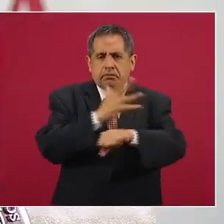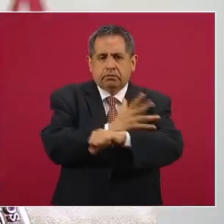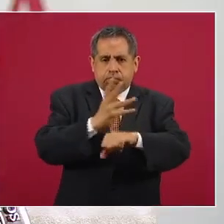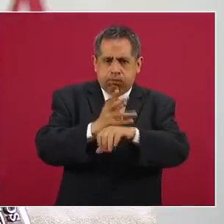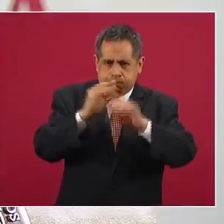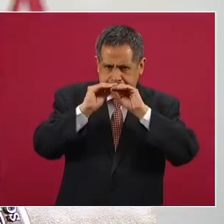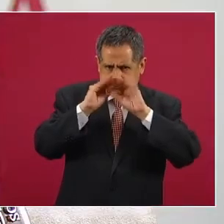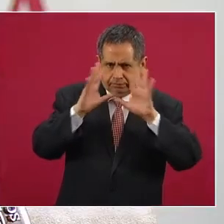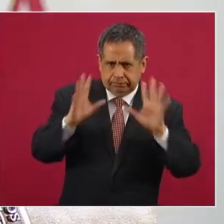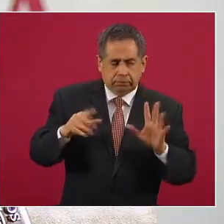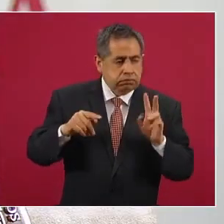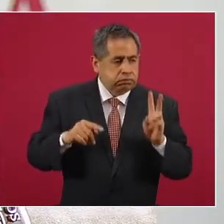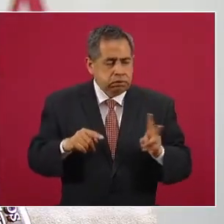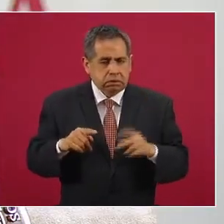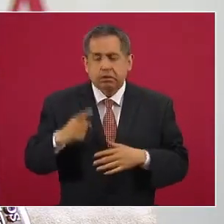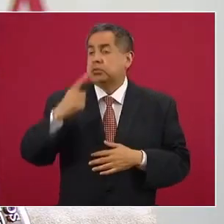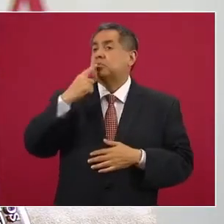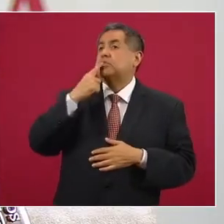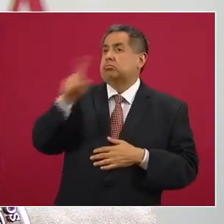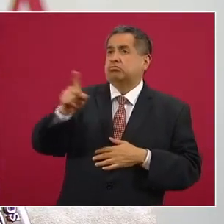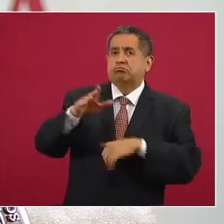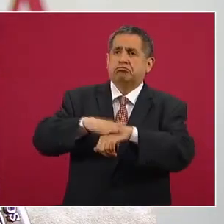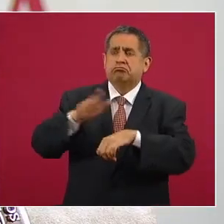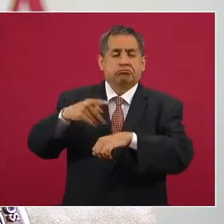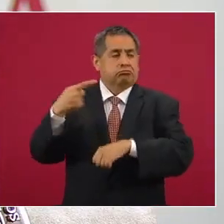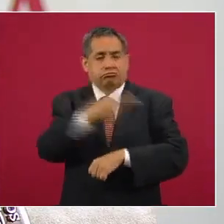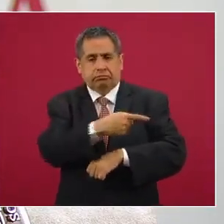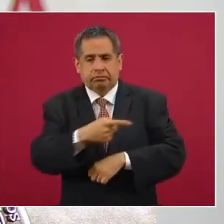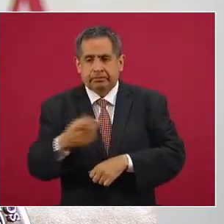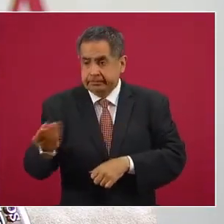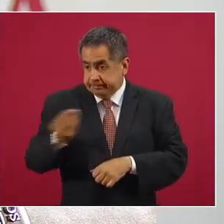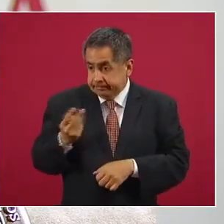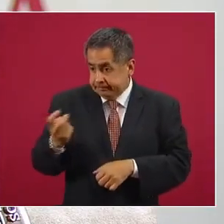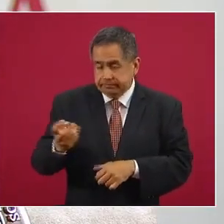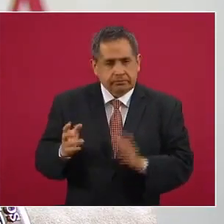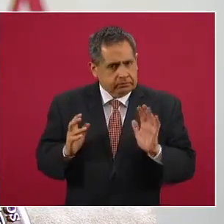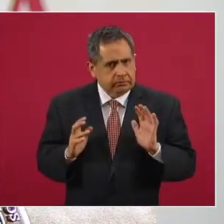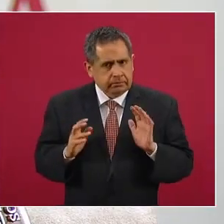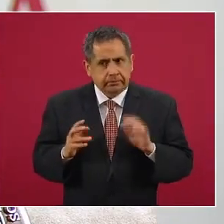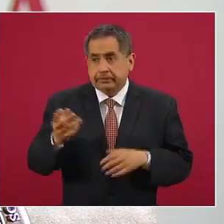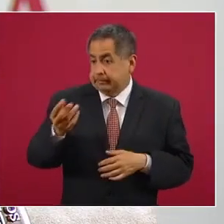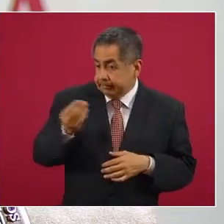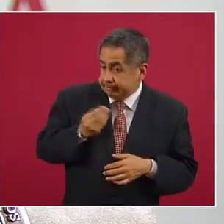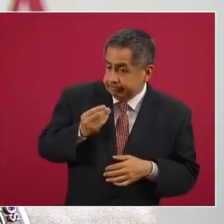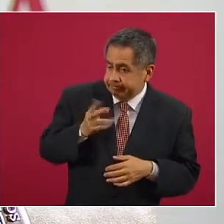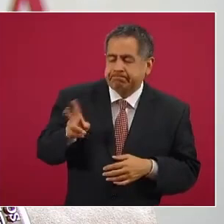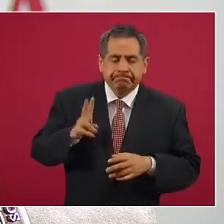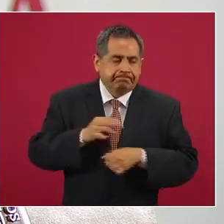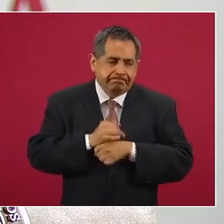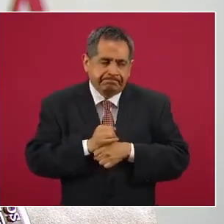transparencia, que se denuncie todo esto, porque nos va a llevar